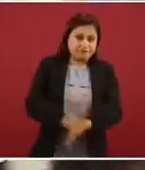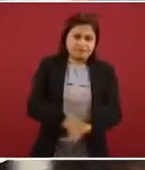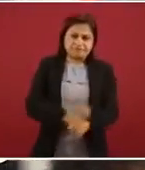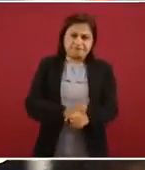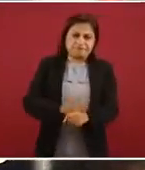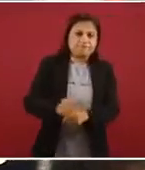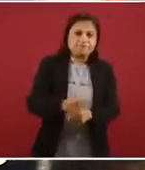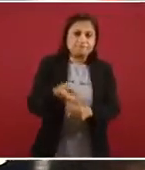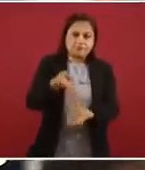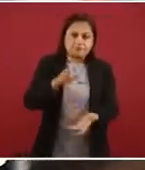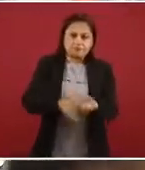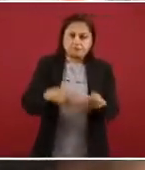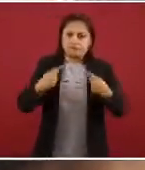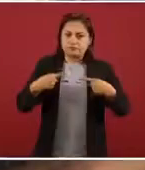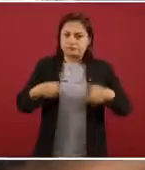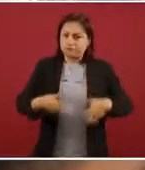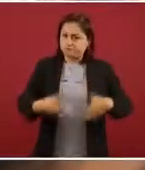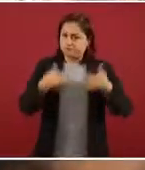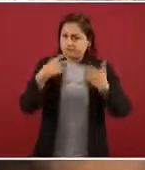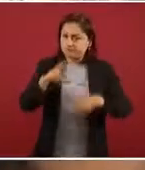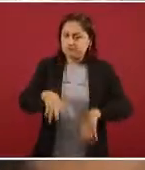parte, tengo otro caso,